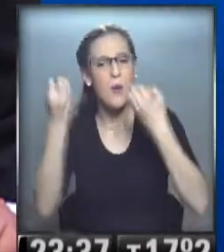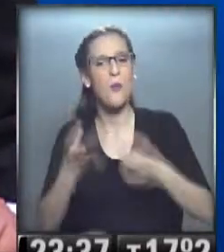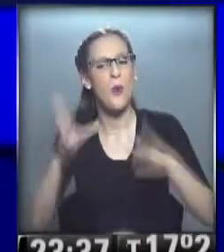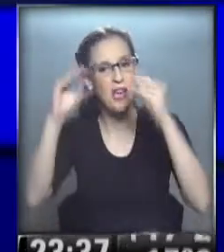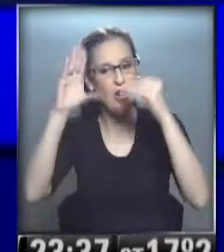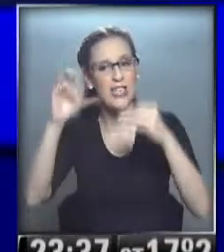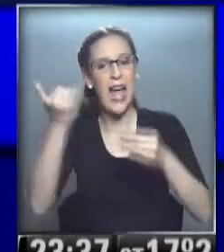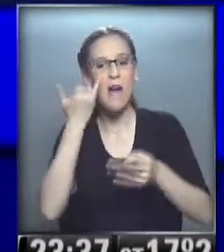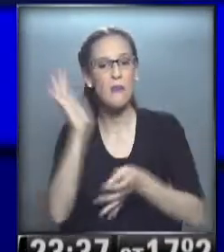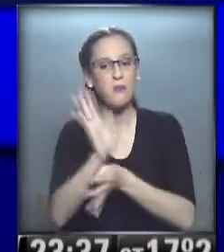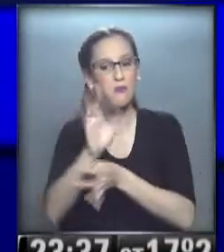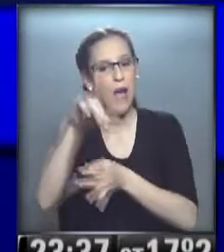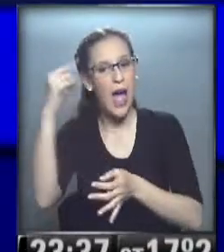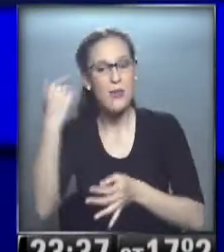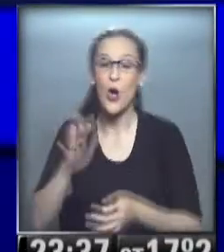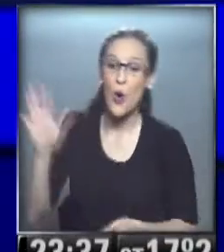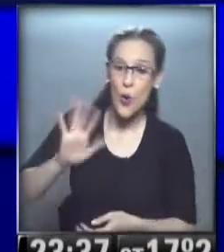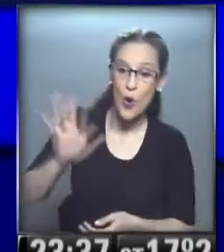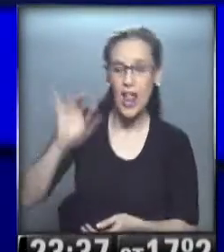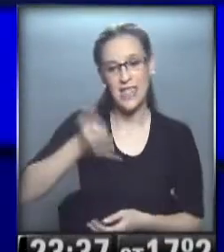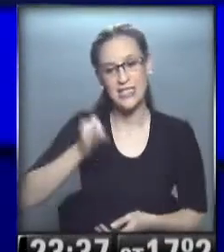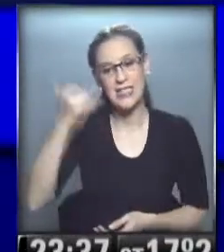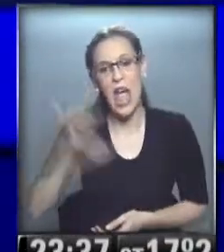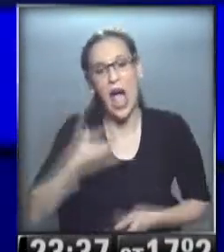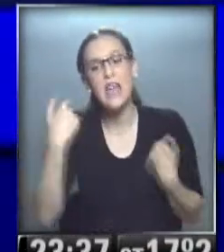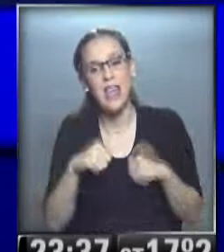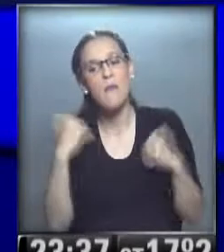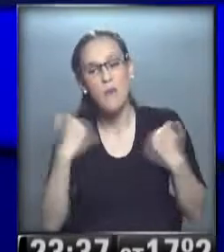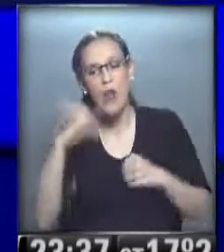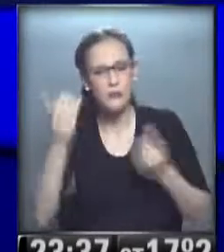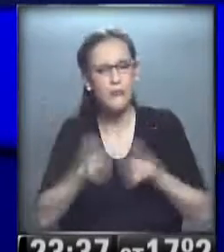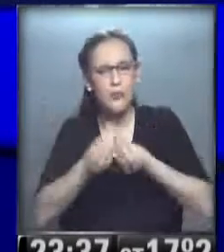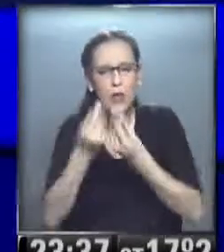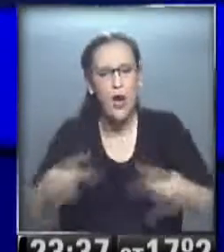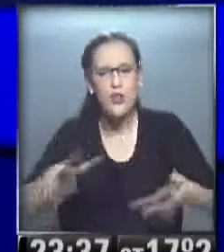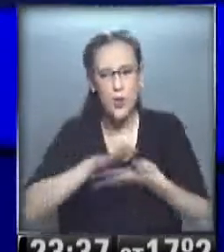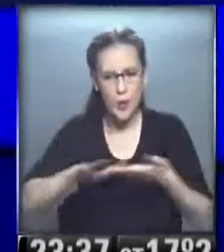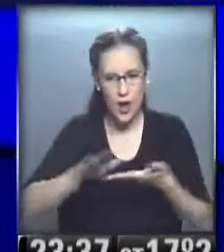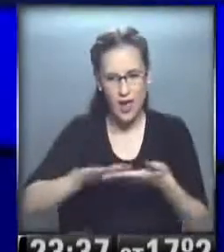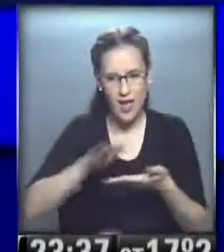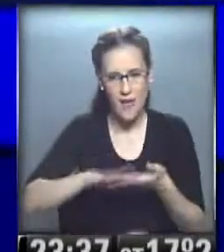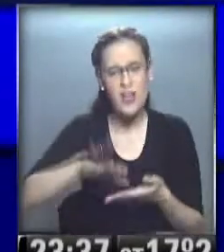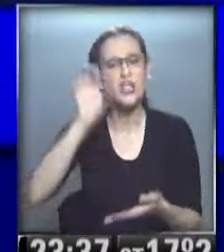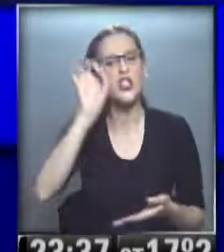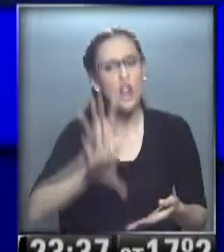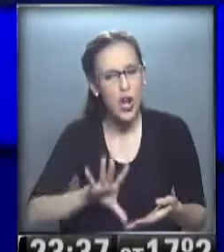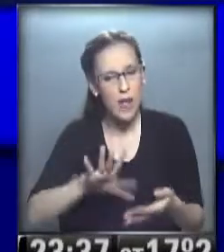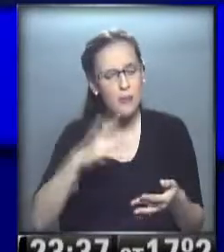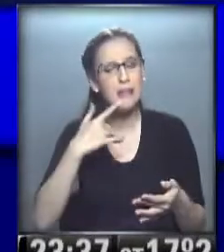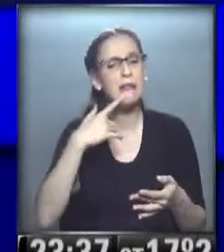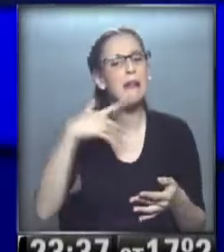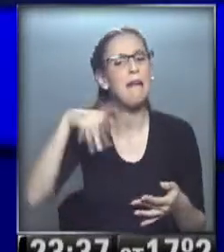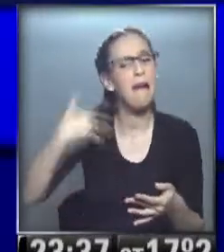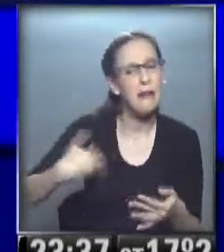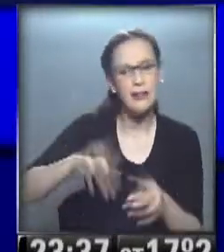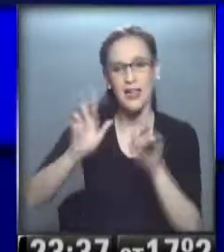Previtela. Muy buenas noches, Pablo. Por supuesto que hay deportes y hay muchas novedades, no solamente del ámbito local, sino también del internacional, porque